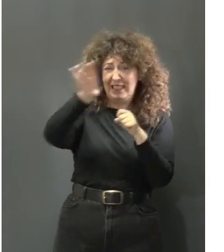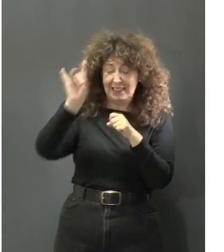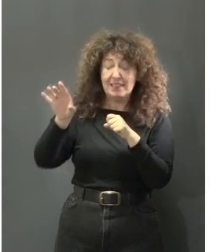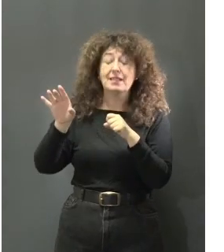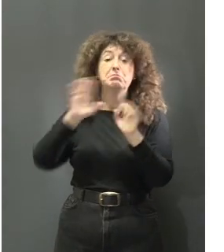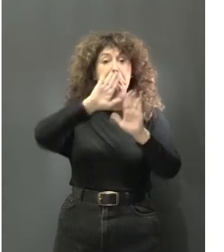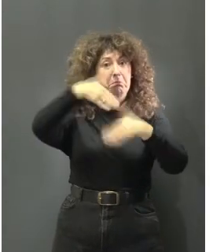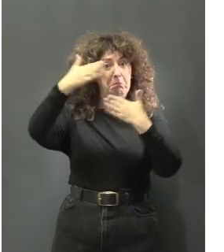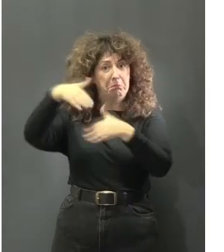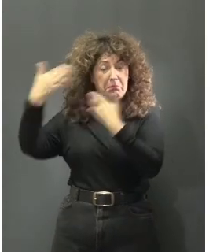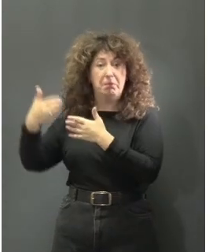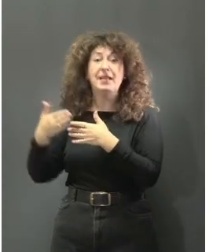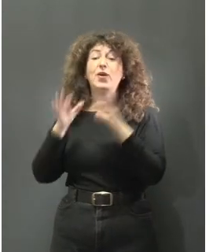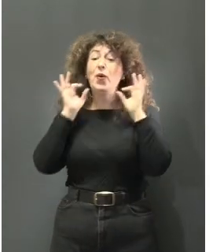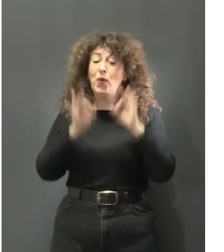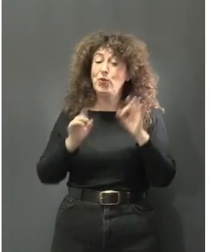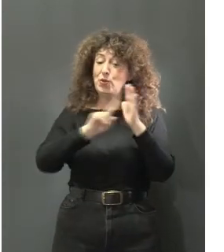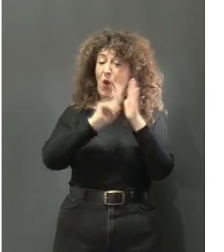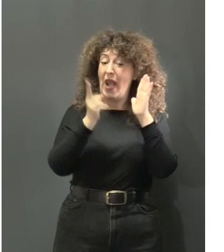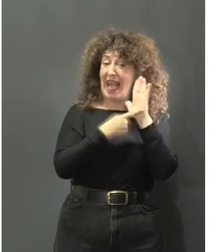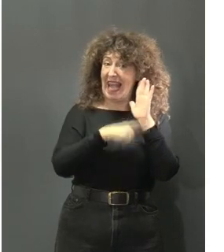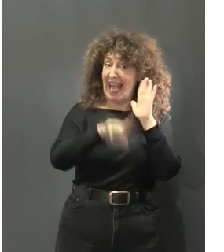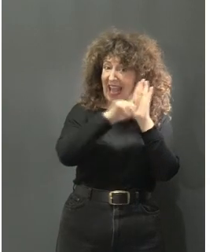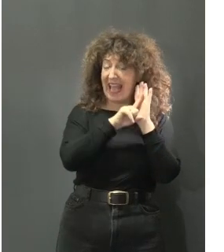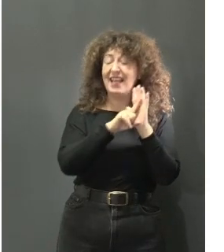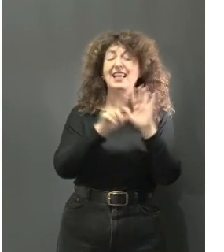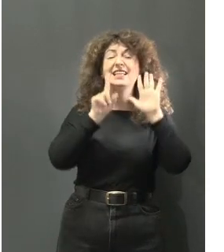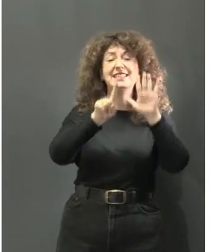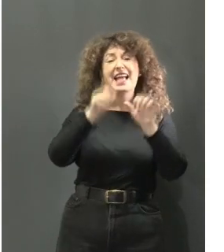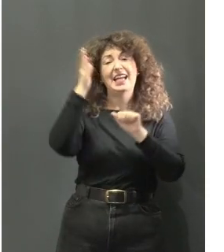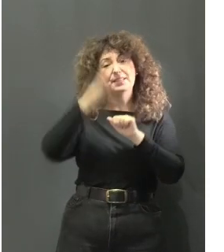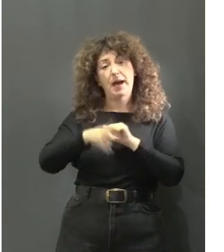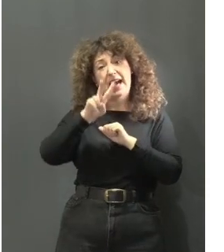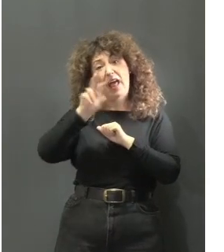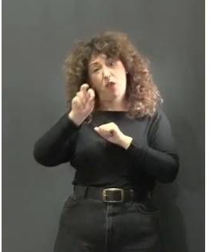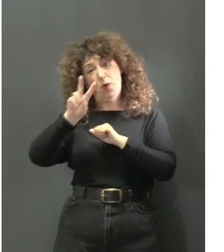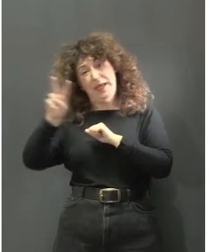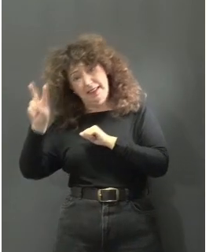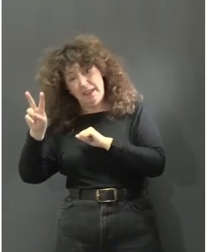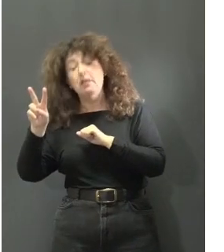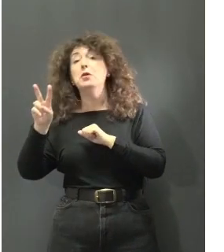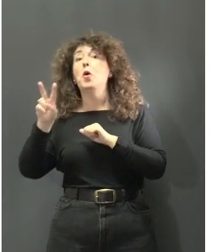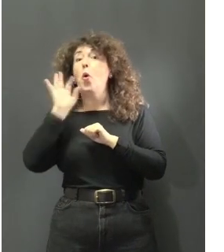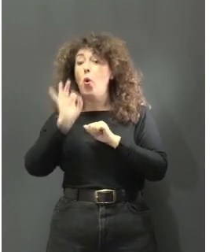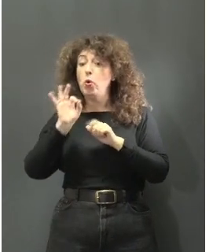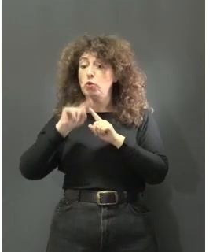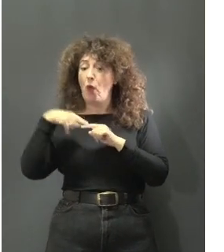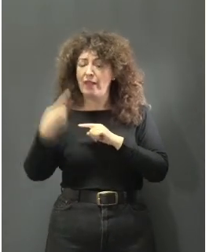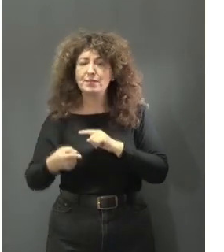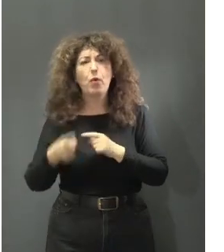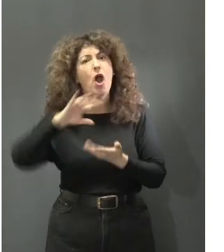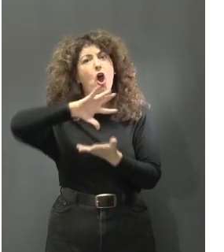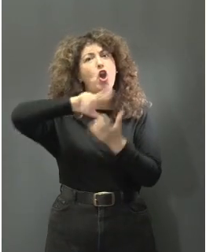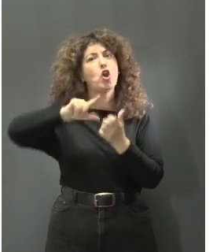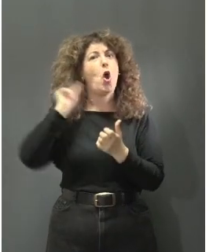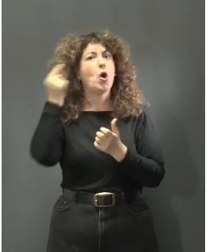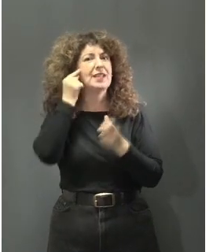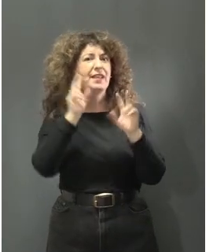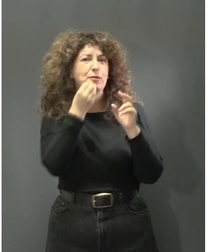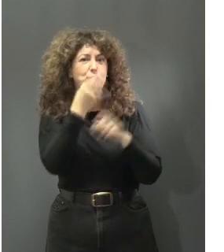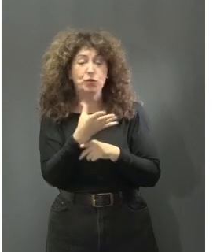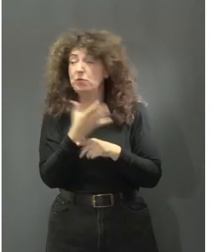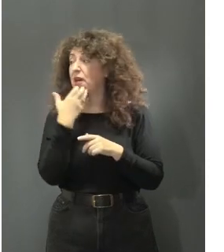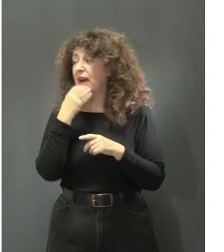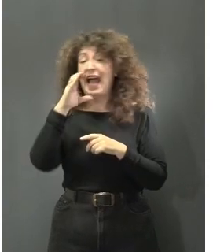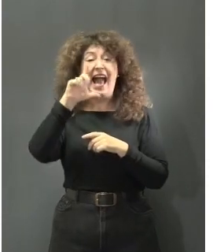de la publicación de esta ley, de la Ley 6/2022, hemos tenido otra buena noticia, que por si Clara no lo saco yo